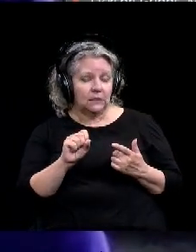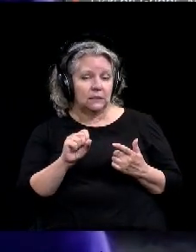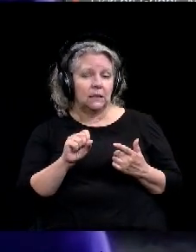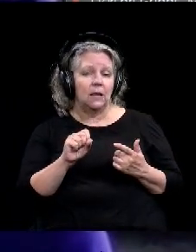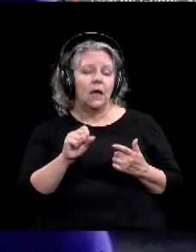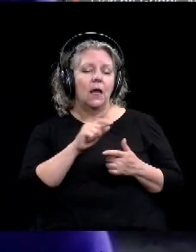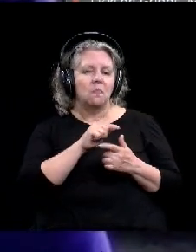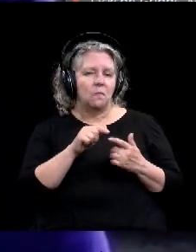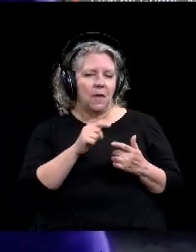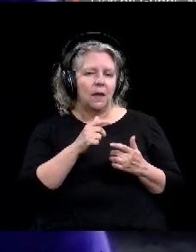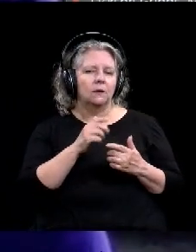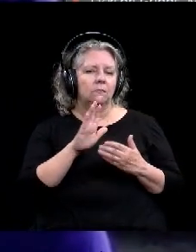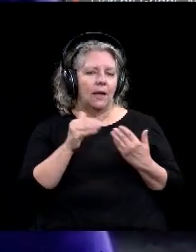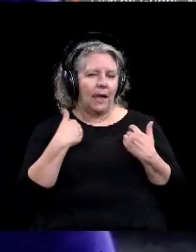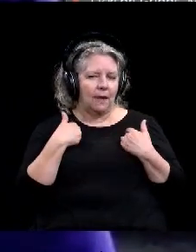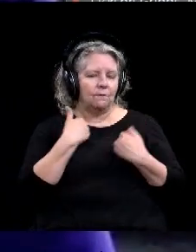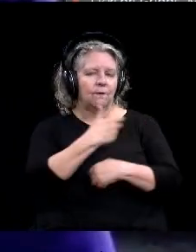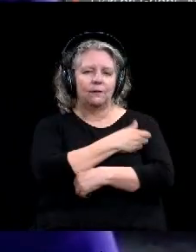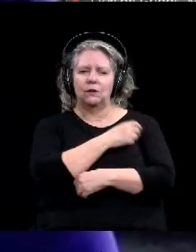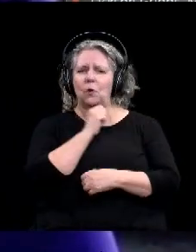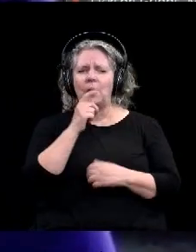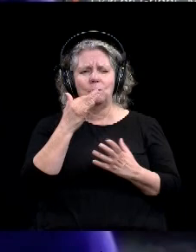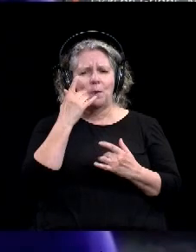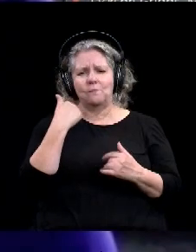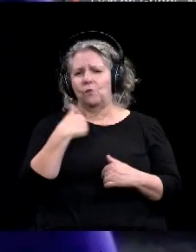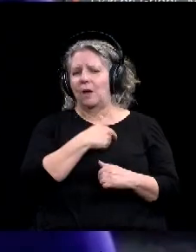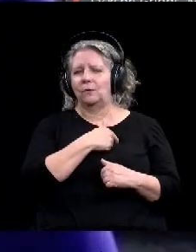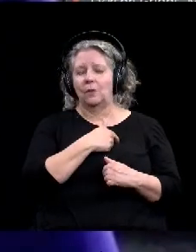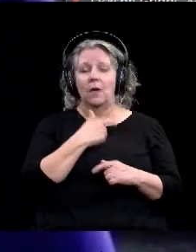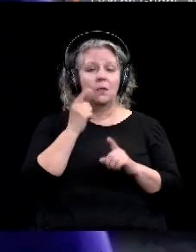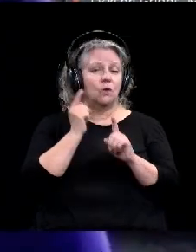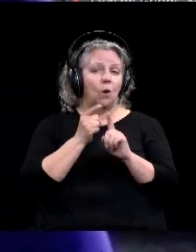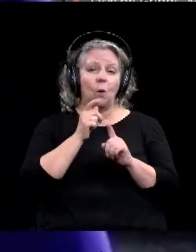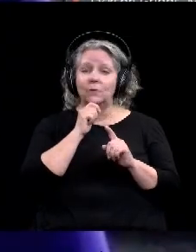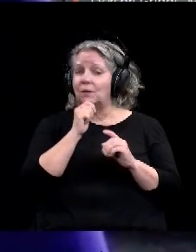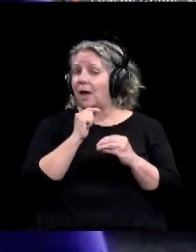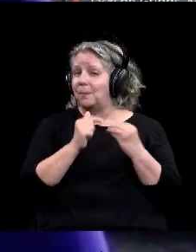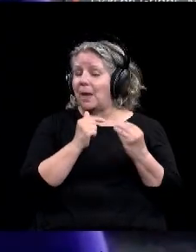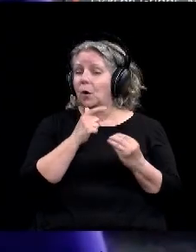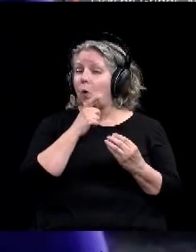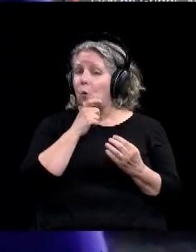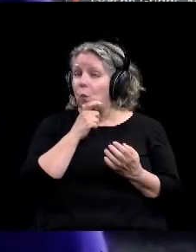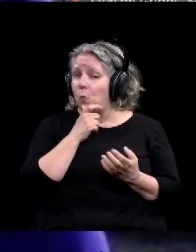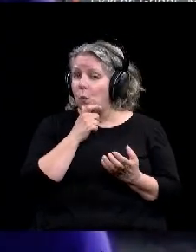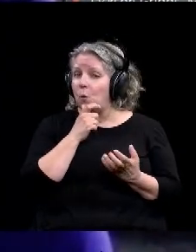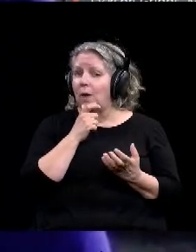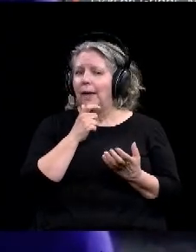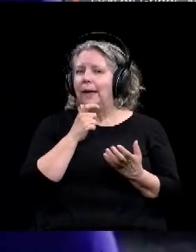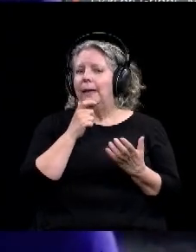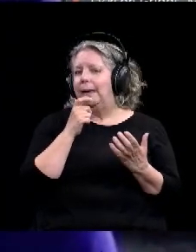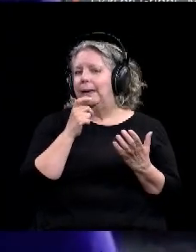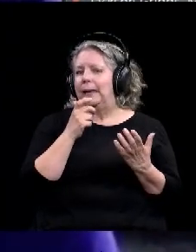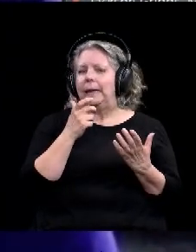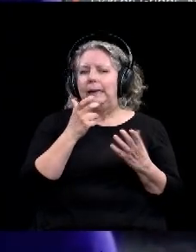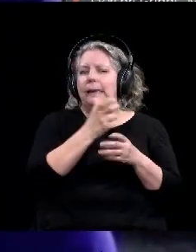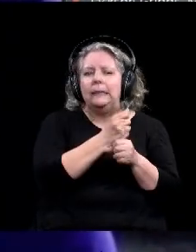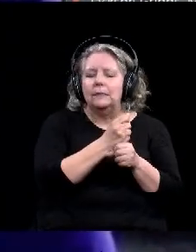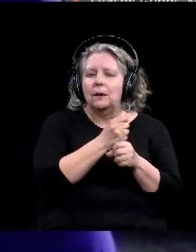así es que no es quien se va a vacunar sino cuántas personas se iban a querer vacunar